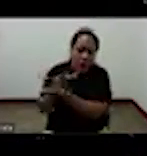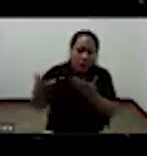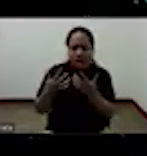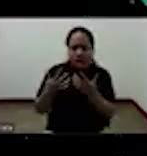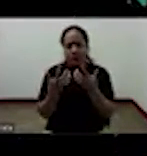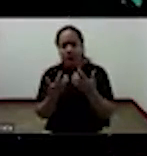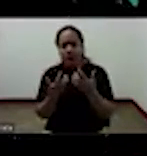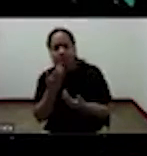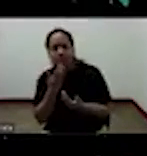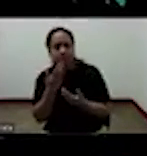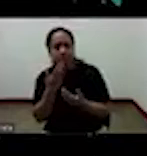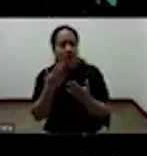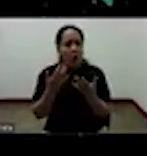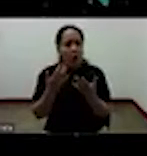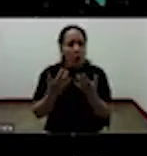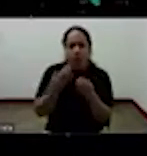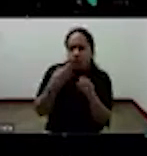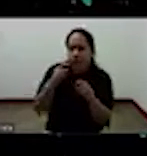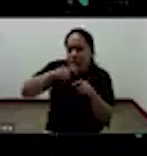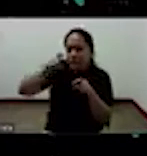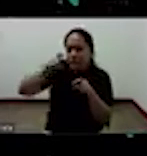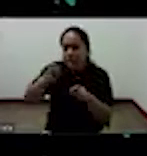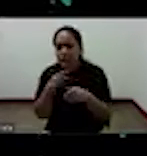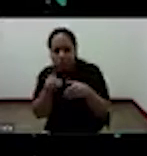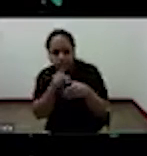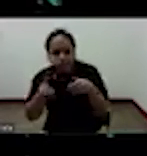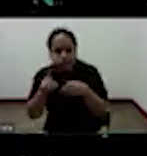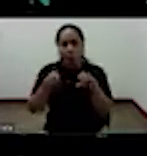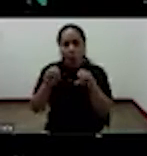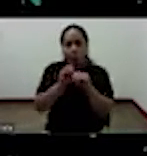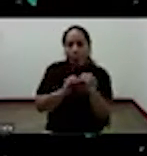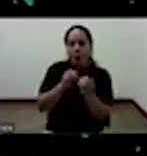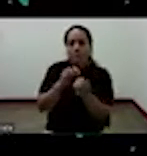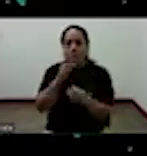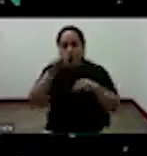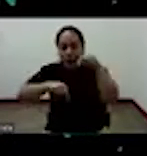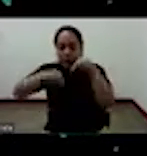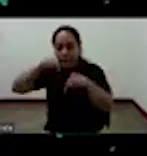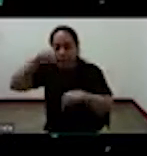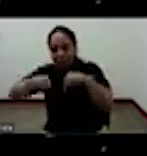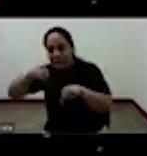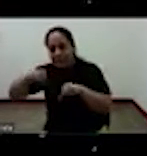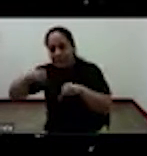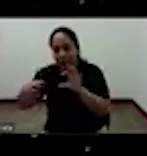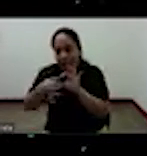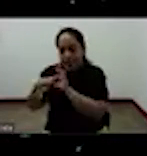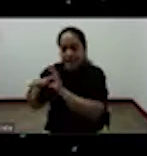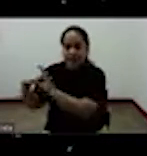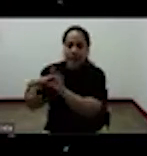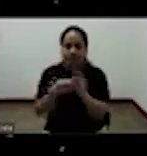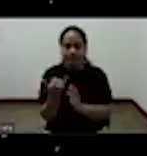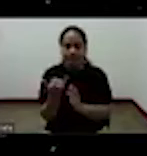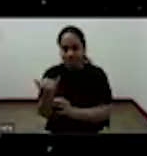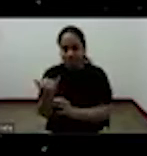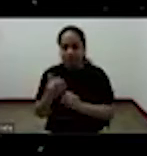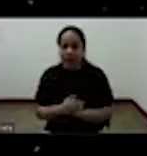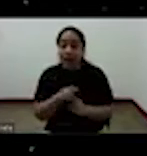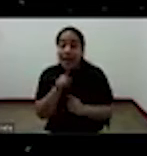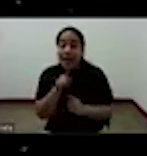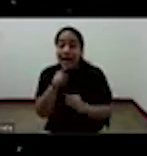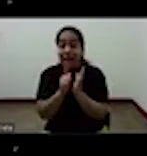de dispositivos, de programas que procesan en la materia sonora. Este librito que